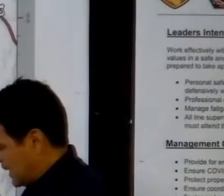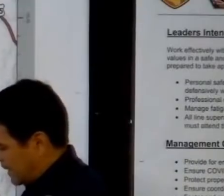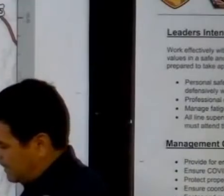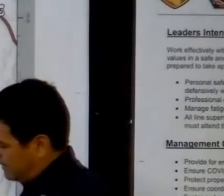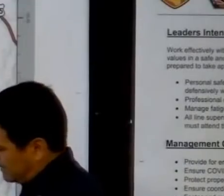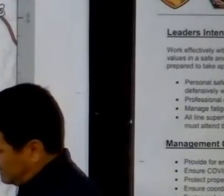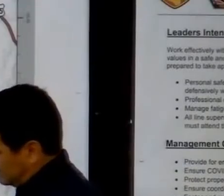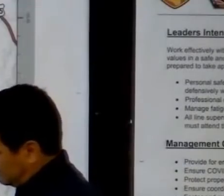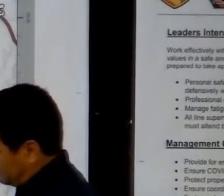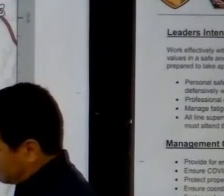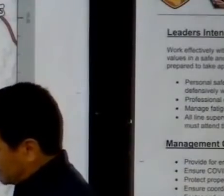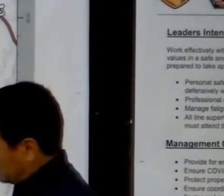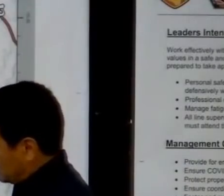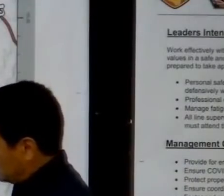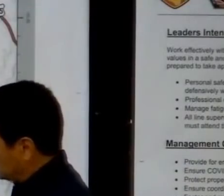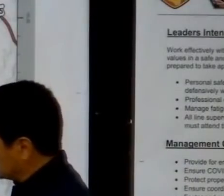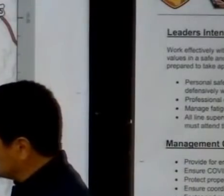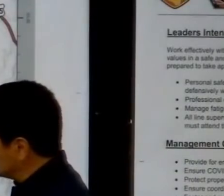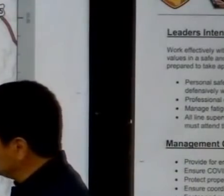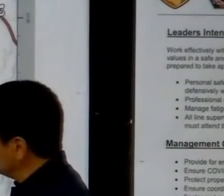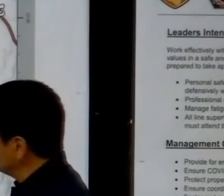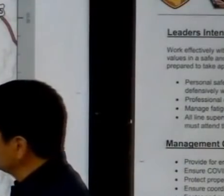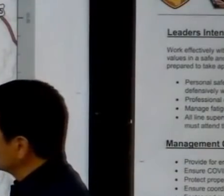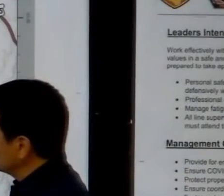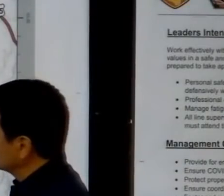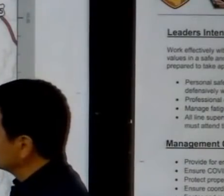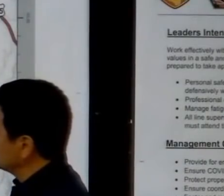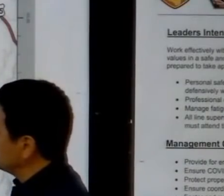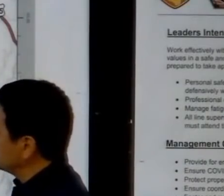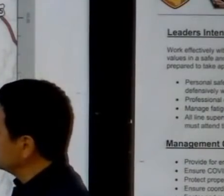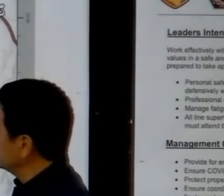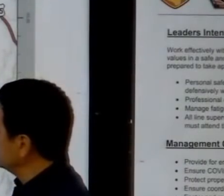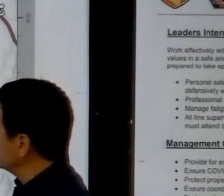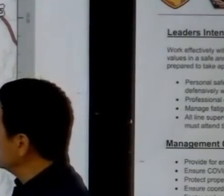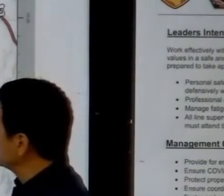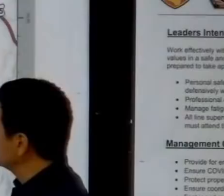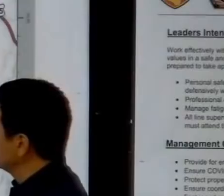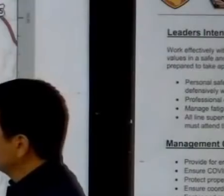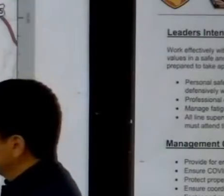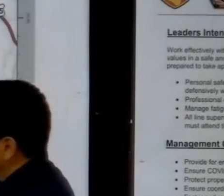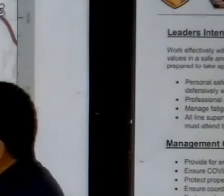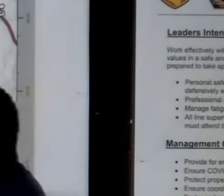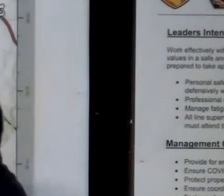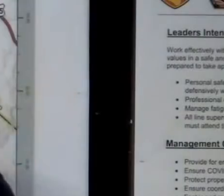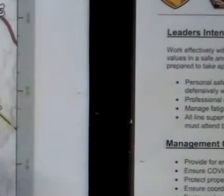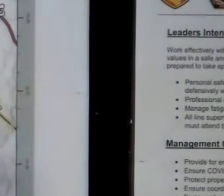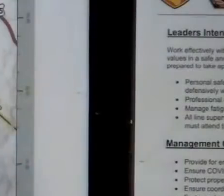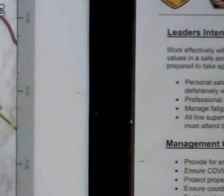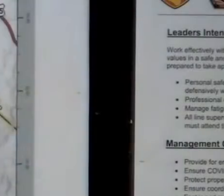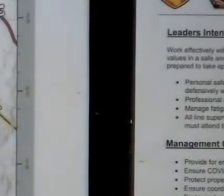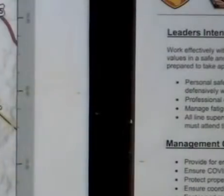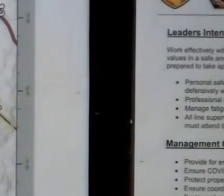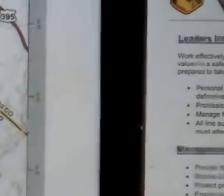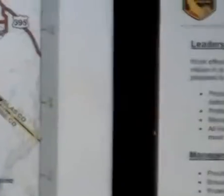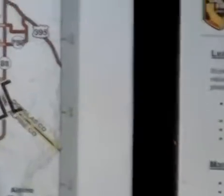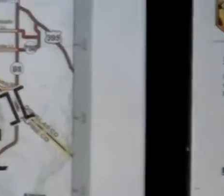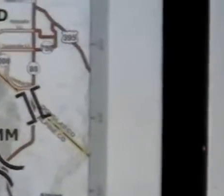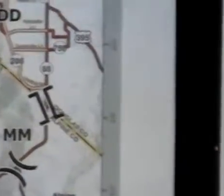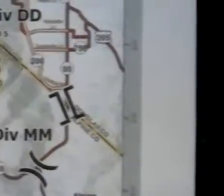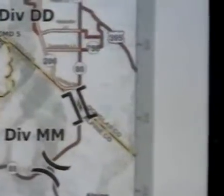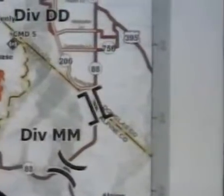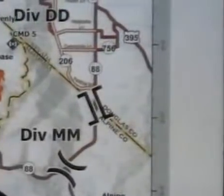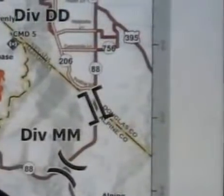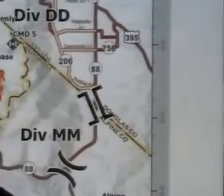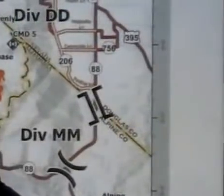hoy en nuestro incendio, este septiembre 10. En esta zona